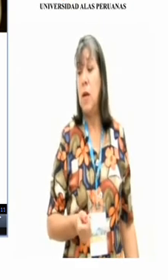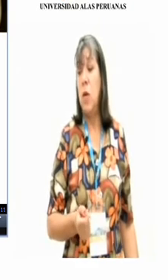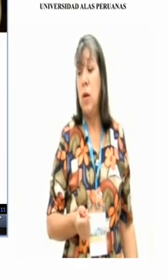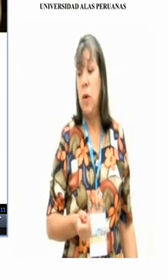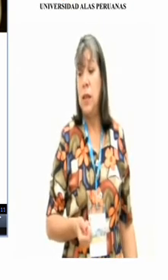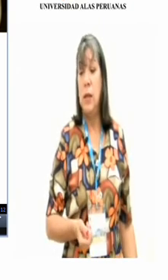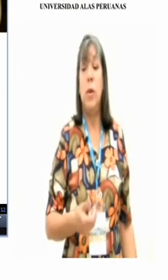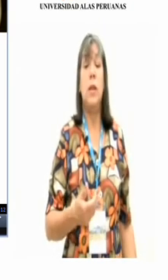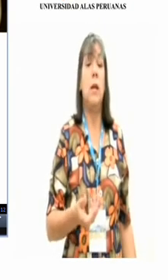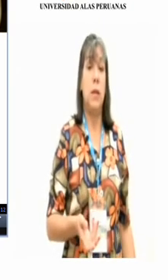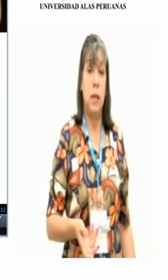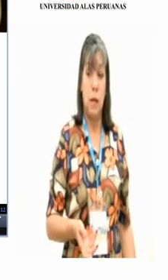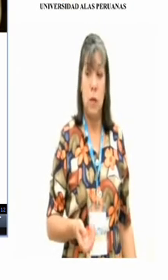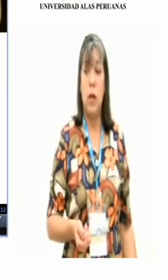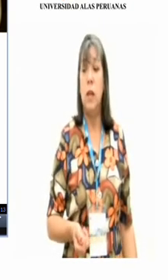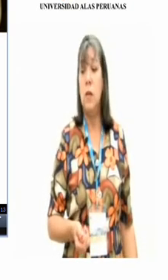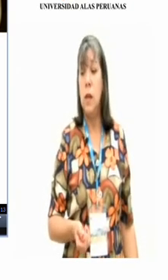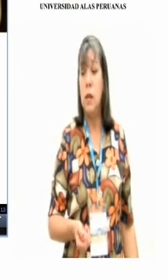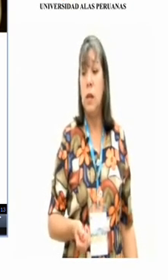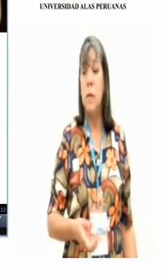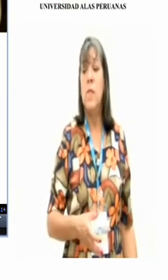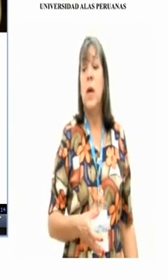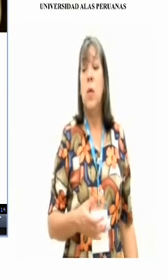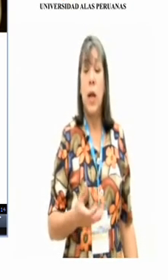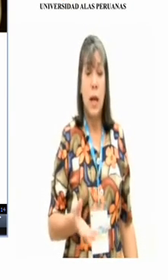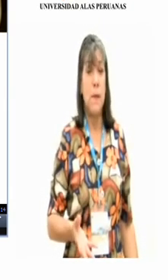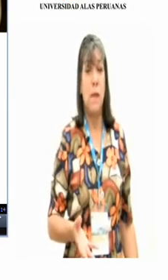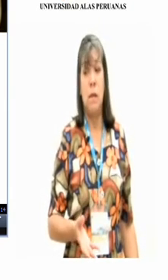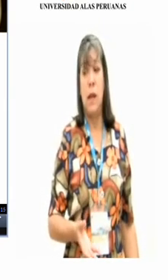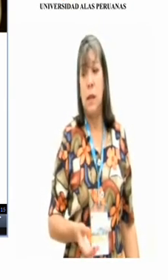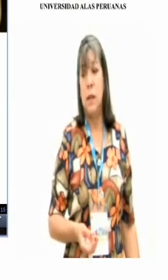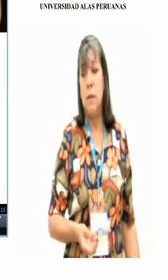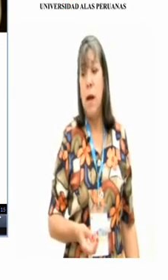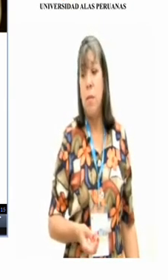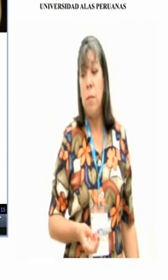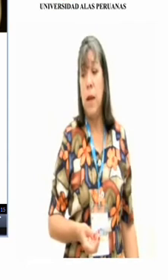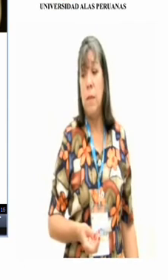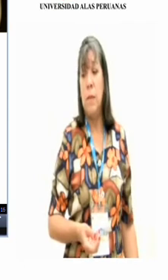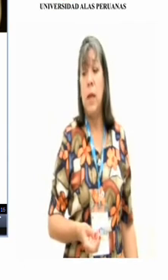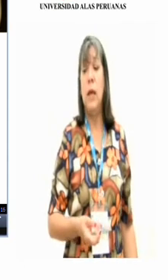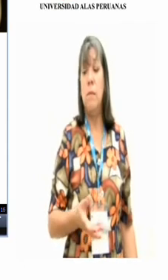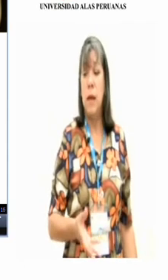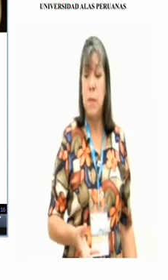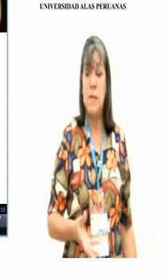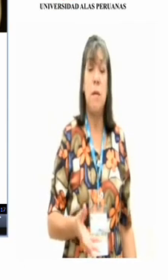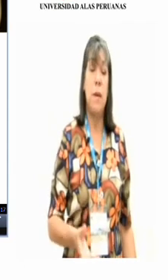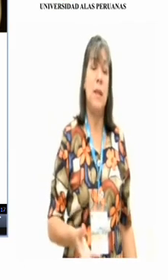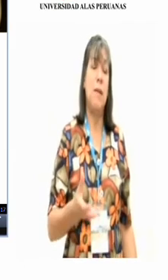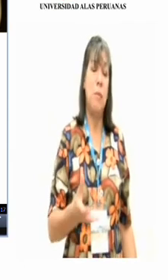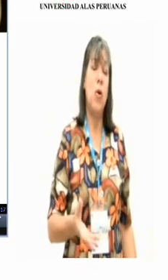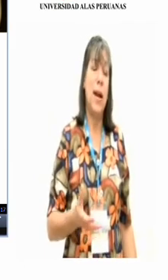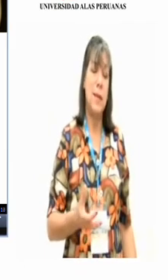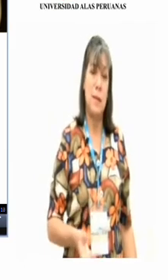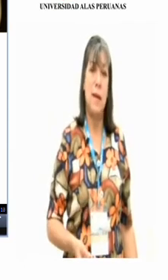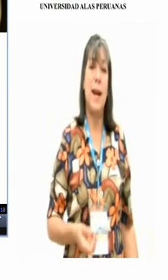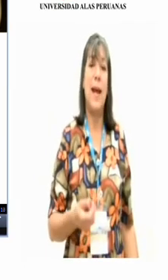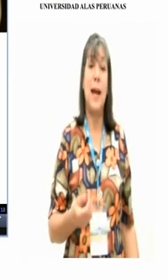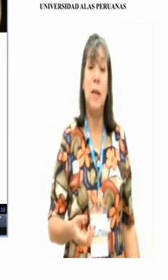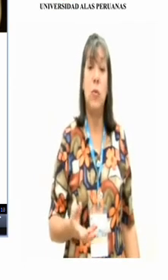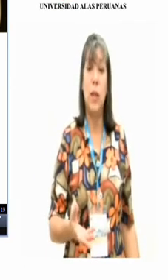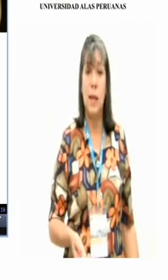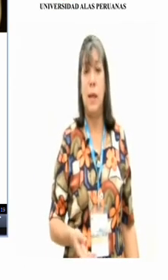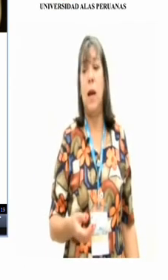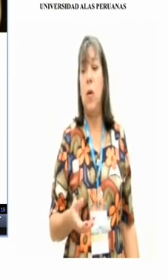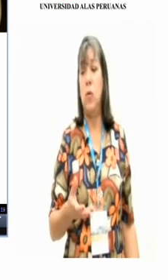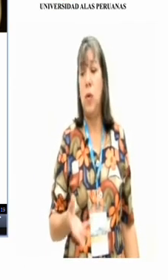el aprendizaje colaborativo entre investigadores y docentes, una capacidad interactiva amplia y especialmente debemos garantizar